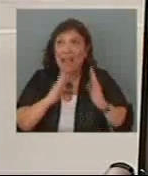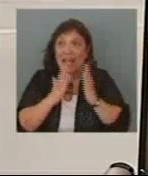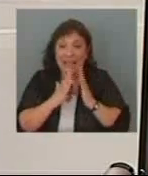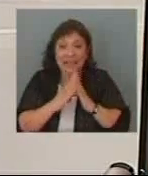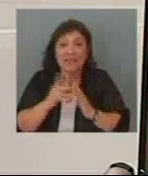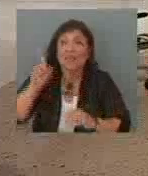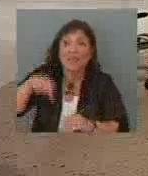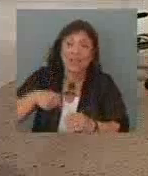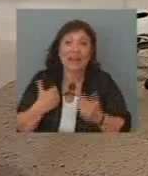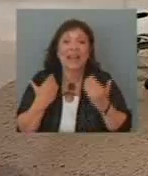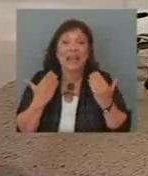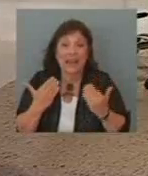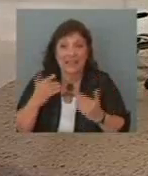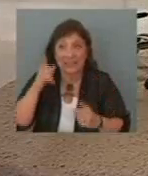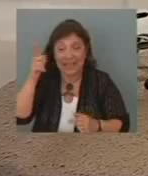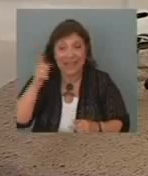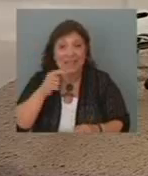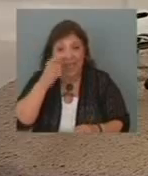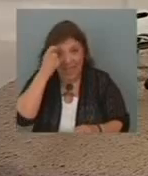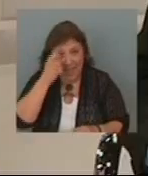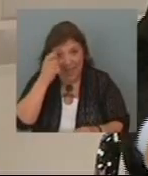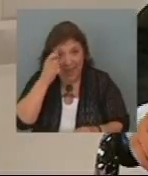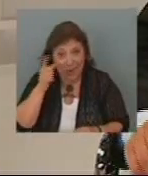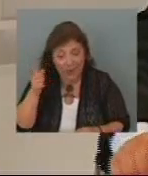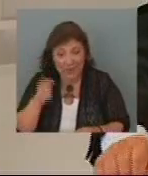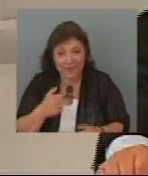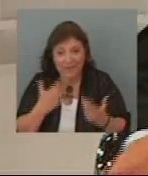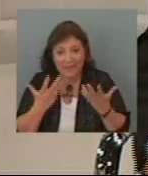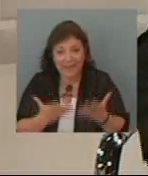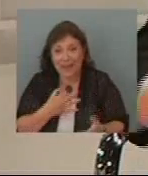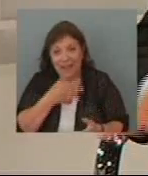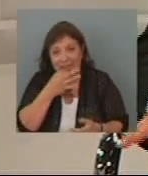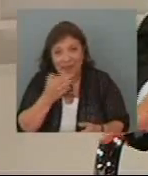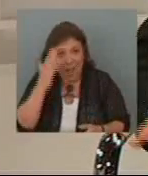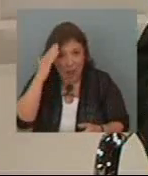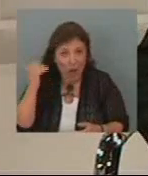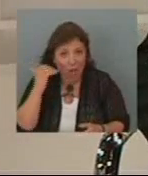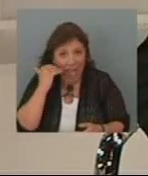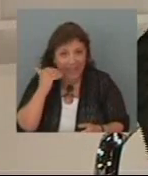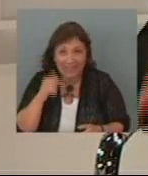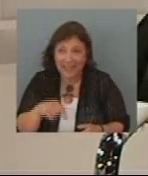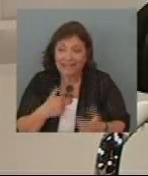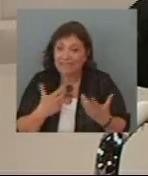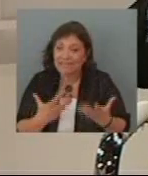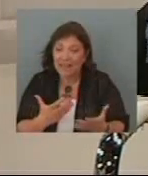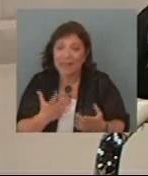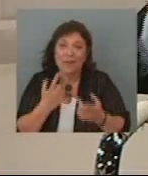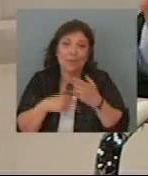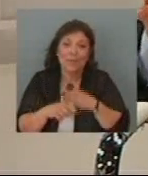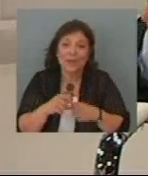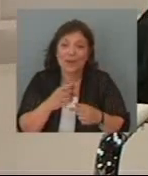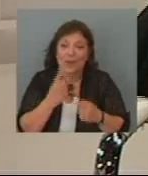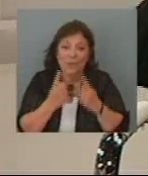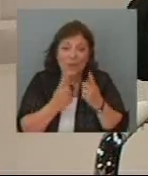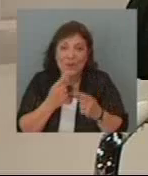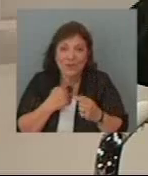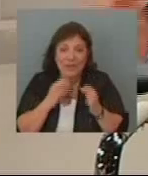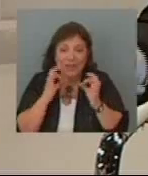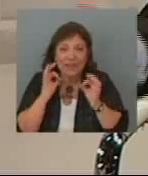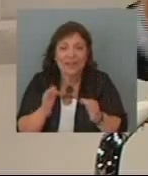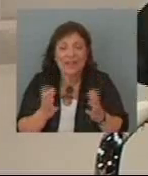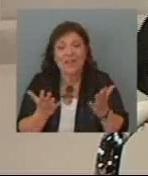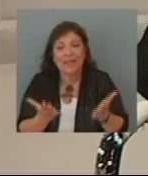de Moscú. No es poca cosa entonces. Estoy tentadísimo de hablar de Corea del Norte, que no estaba dentro de lo que le planificamos, pero me llevaste de alguna manera hasta allí.